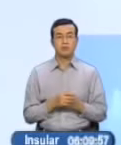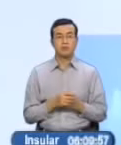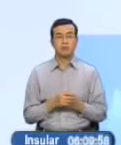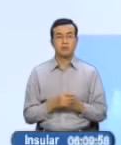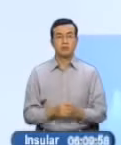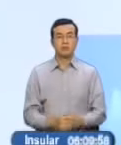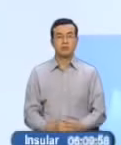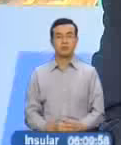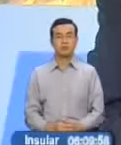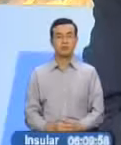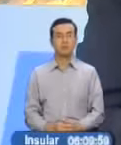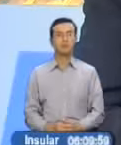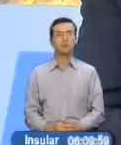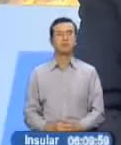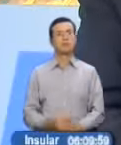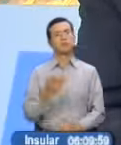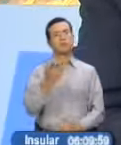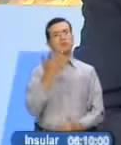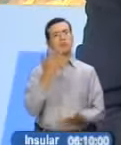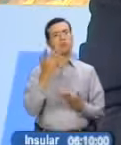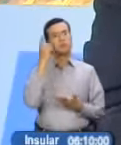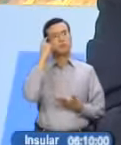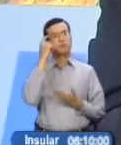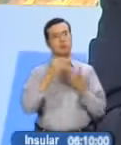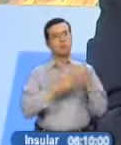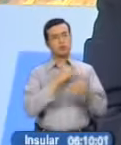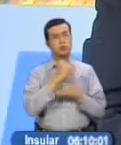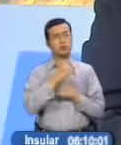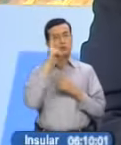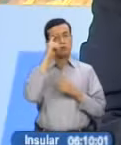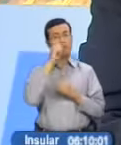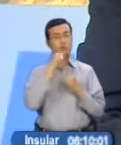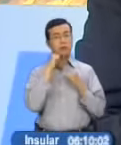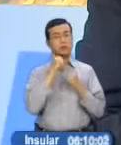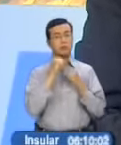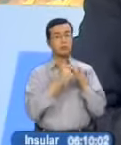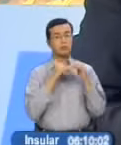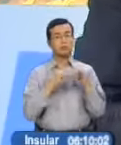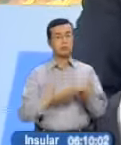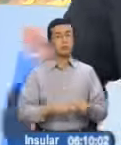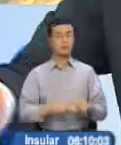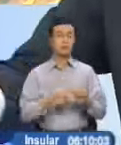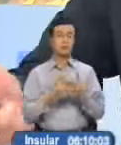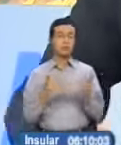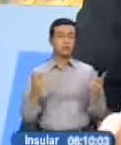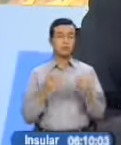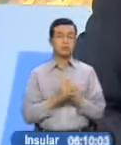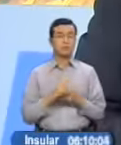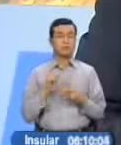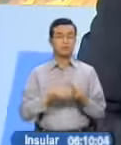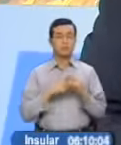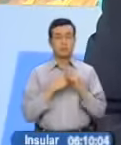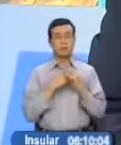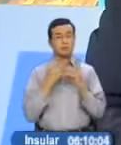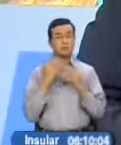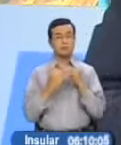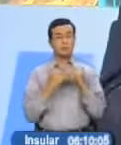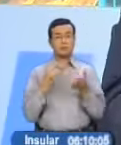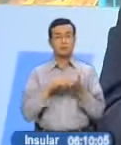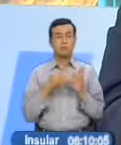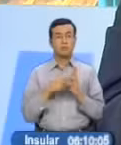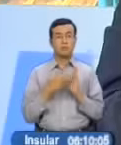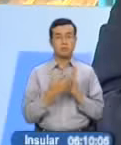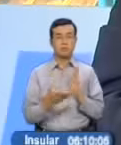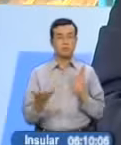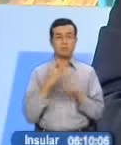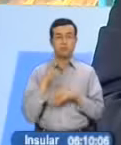de subsistencia. Ahora, y ahí a lo mejor va a ser un proceso duro, largo, pero hay que iniciar el proceso. Es que si